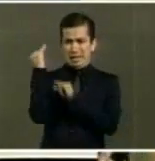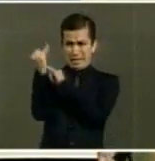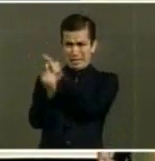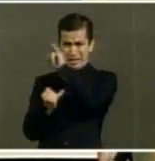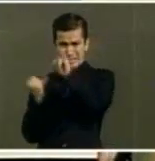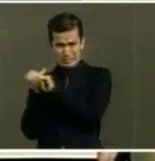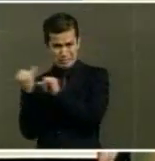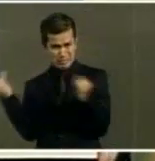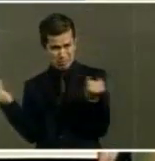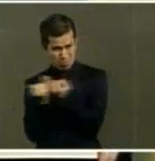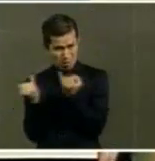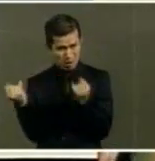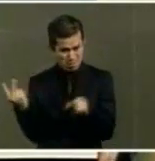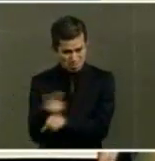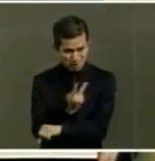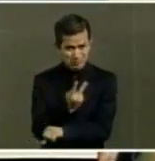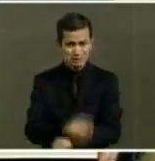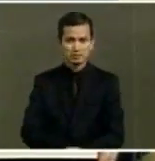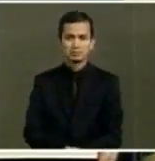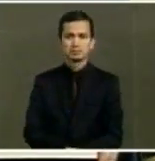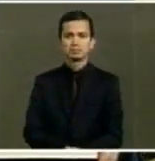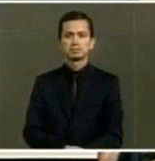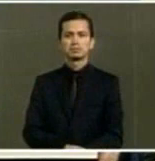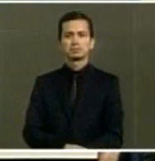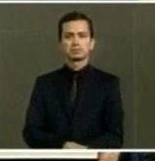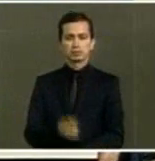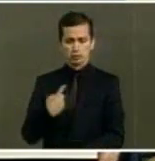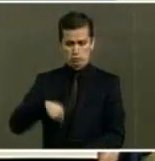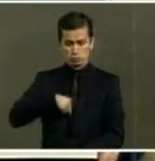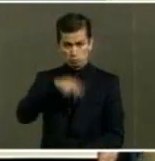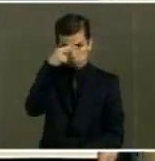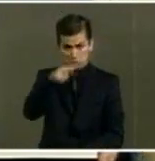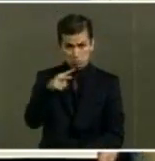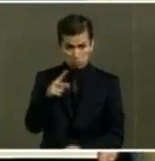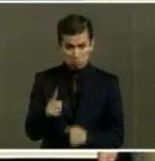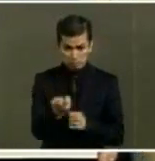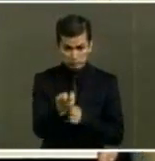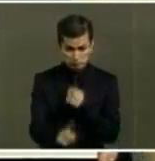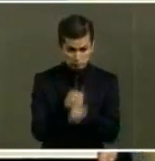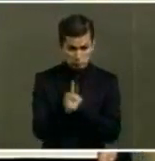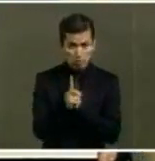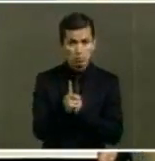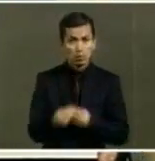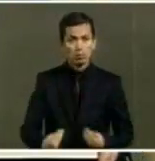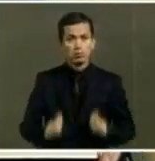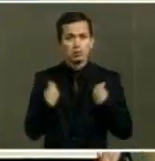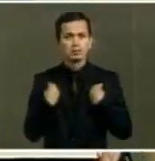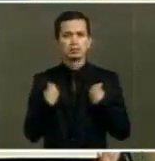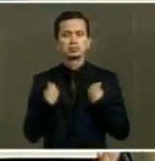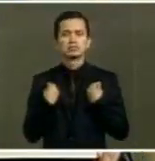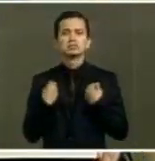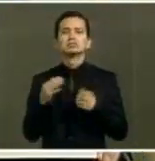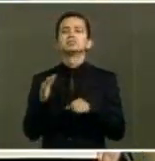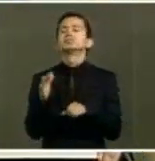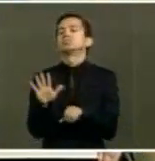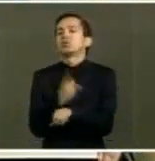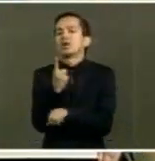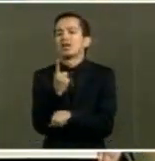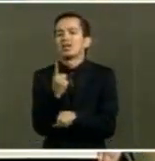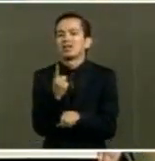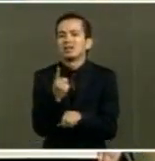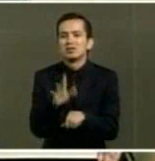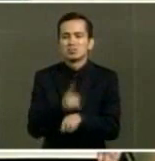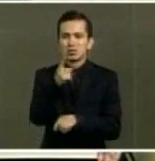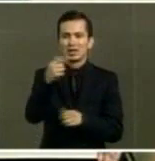internacional. Parte del problema que vivimos los mexicanos tiene que ver con nuestra vecindad, con el